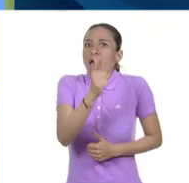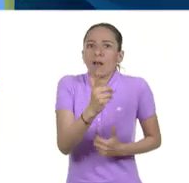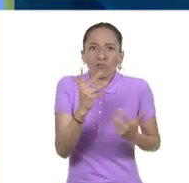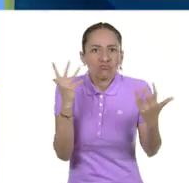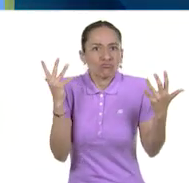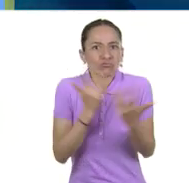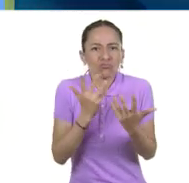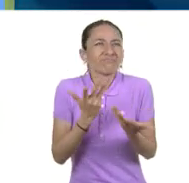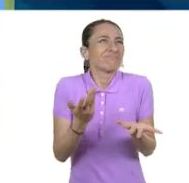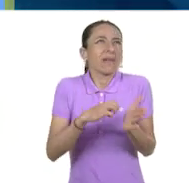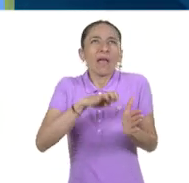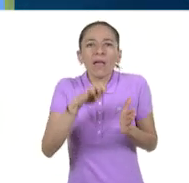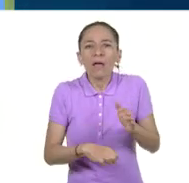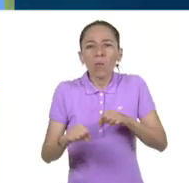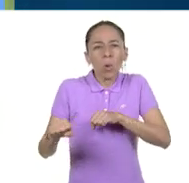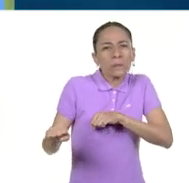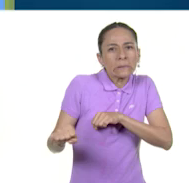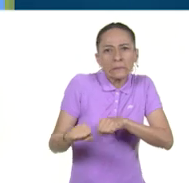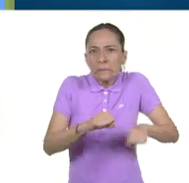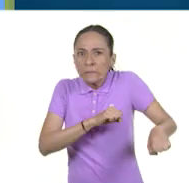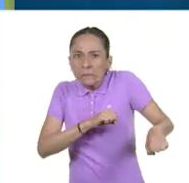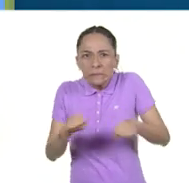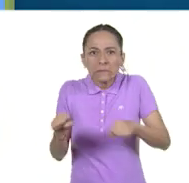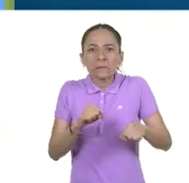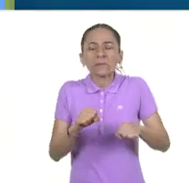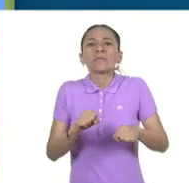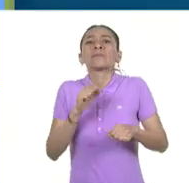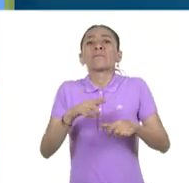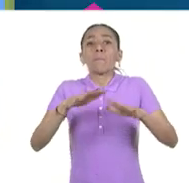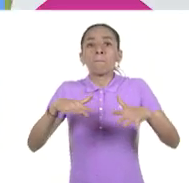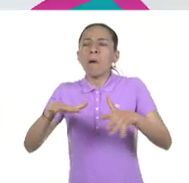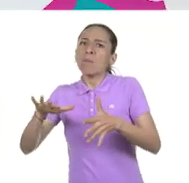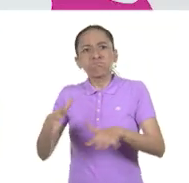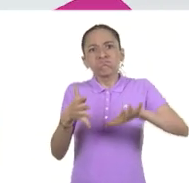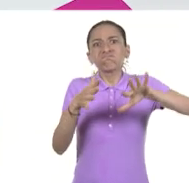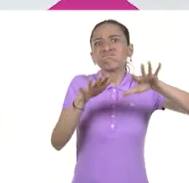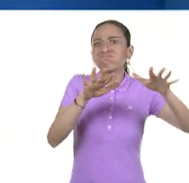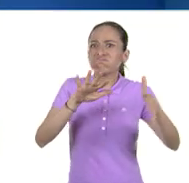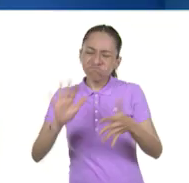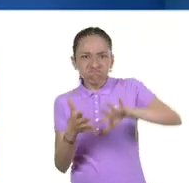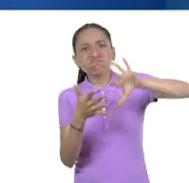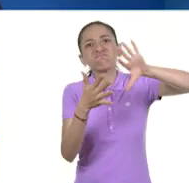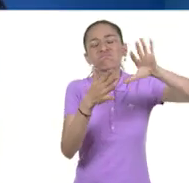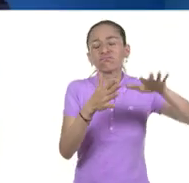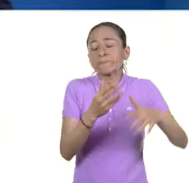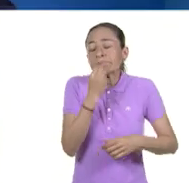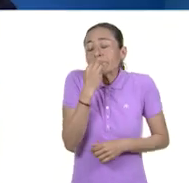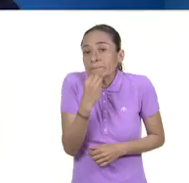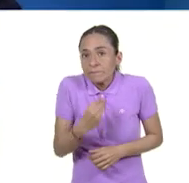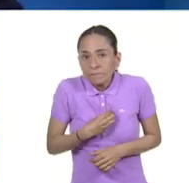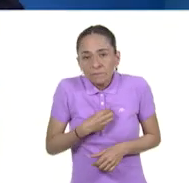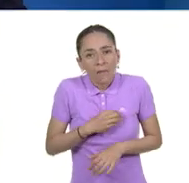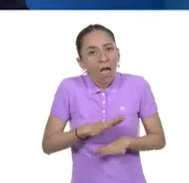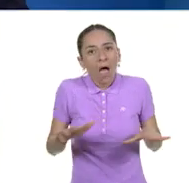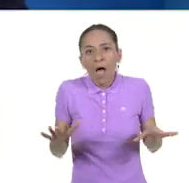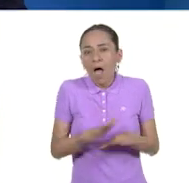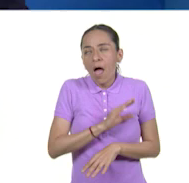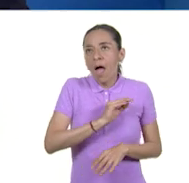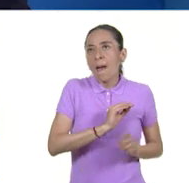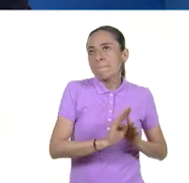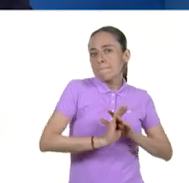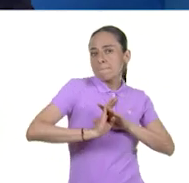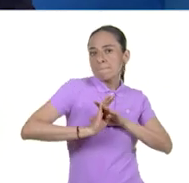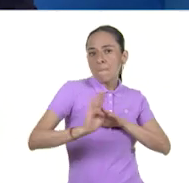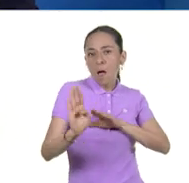como sismos, tsunamis. Excelente, Jenny. Aprendiste de forma muy precisa esos